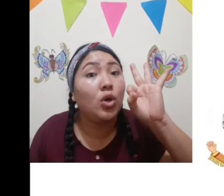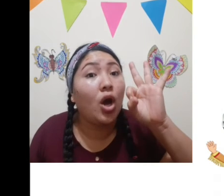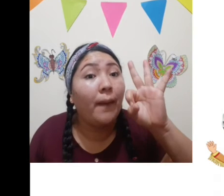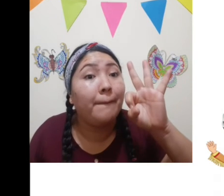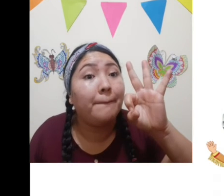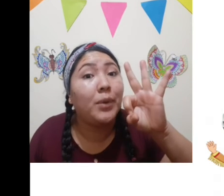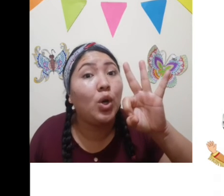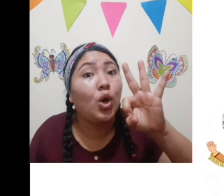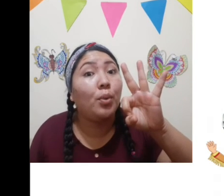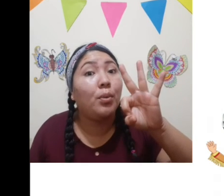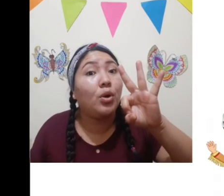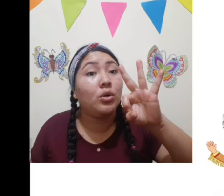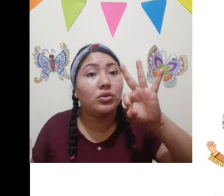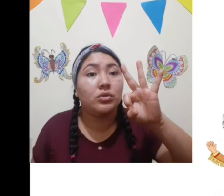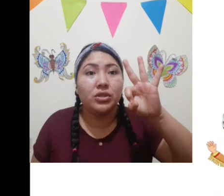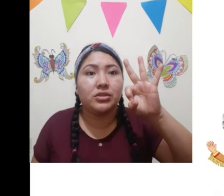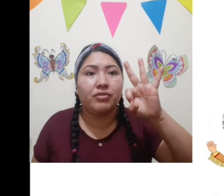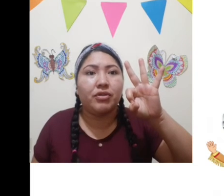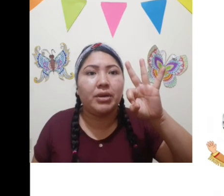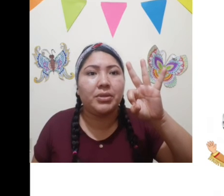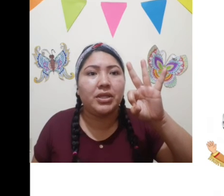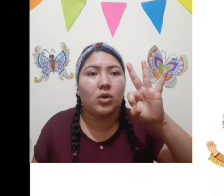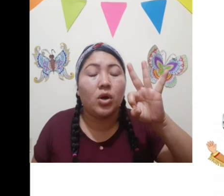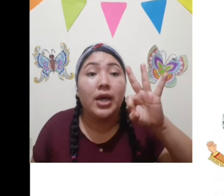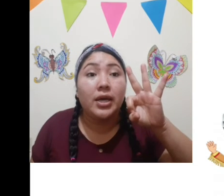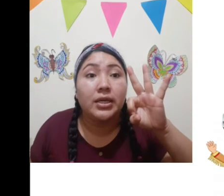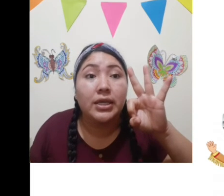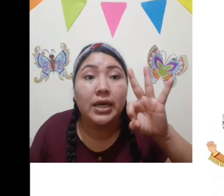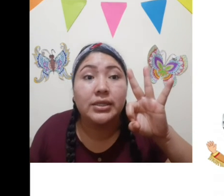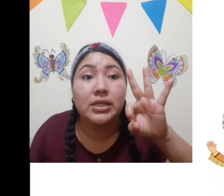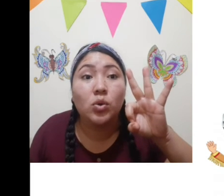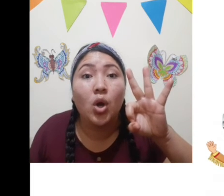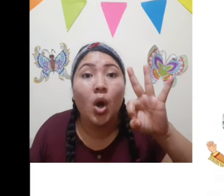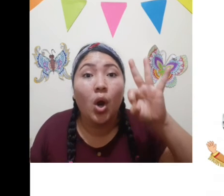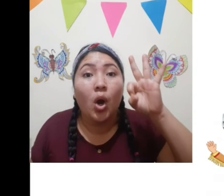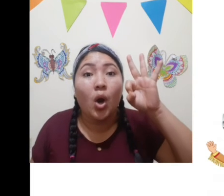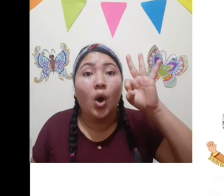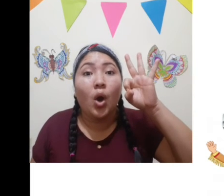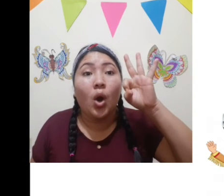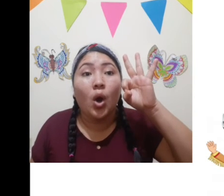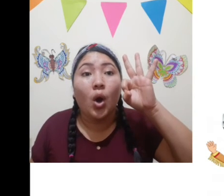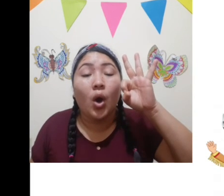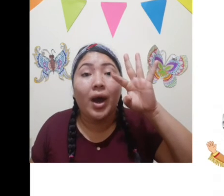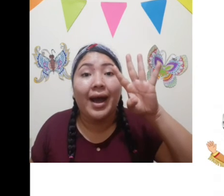el círculo como week se fue rapidito y en el círculo